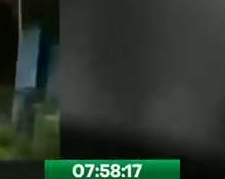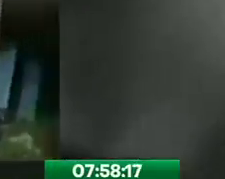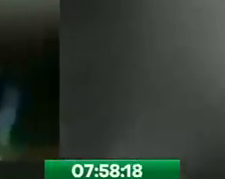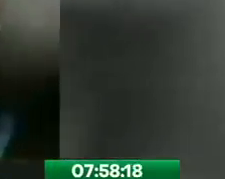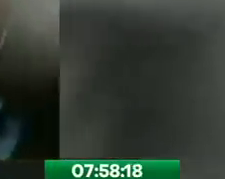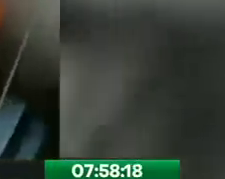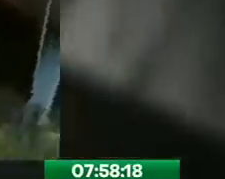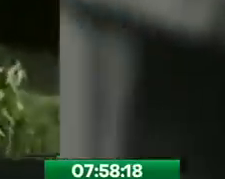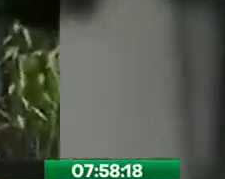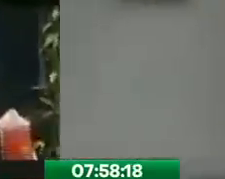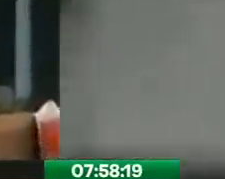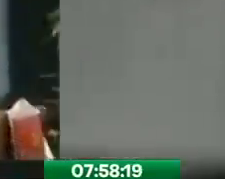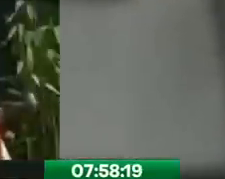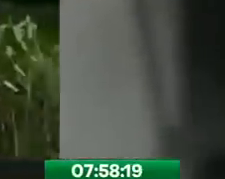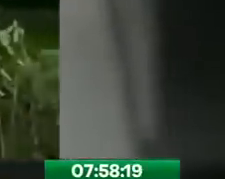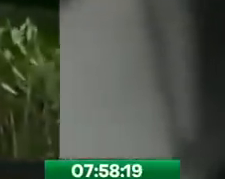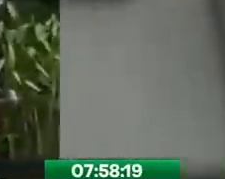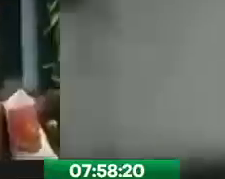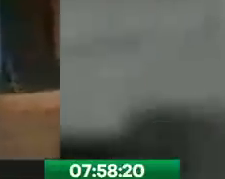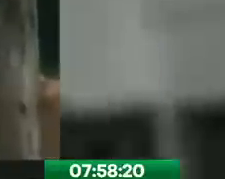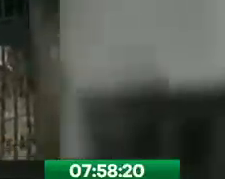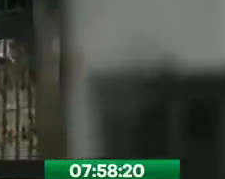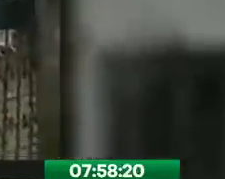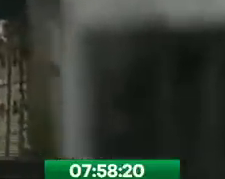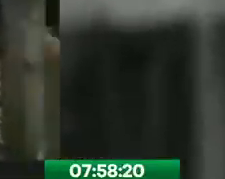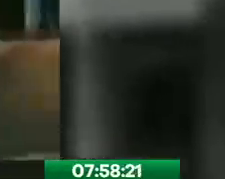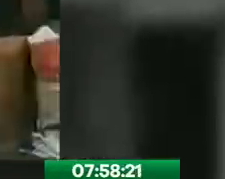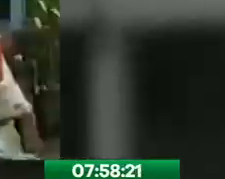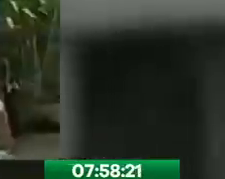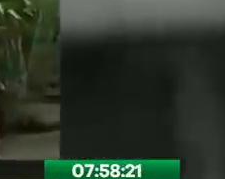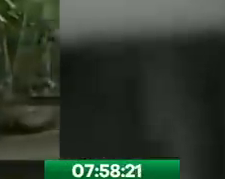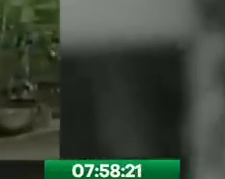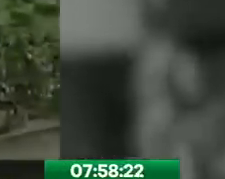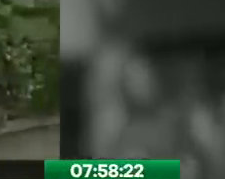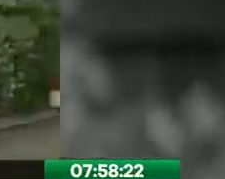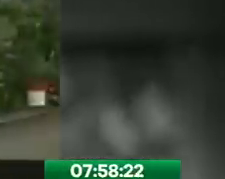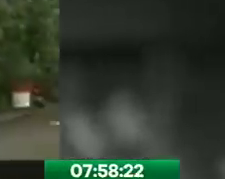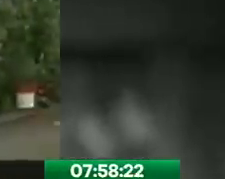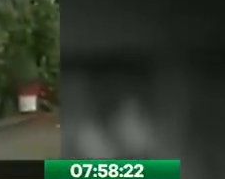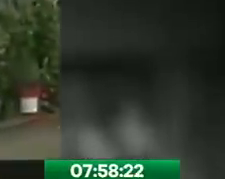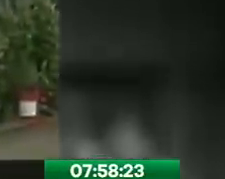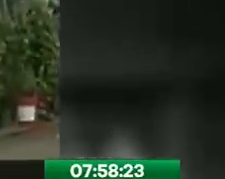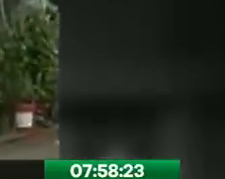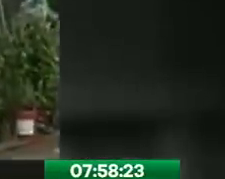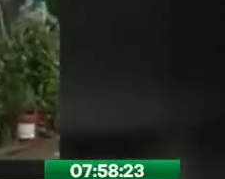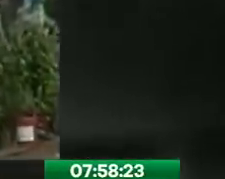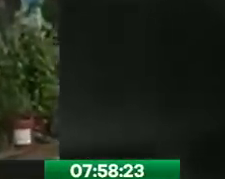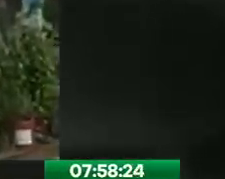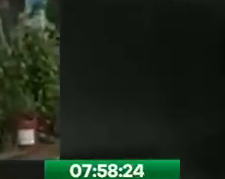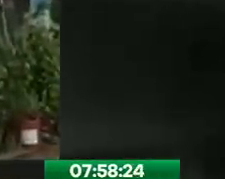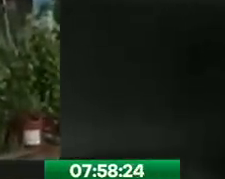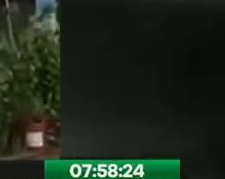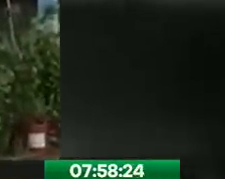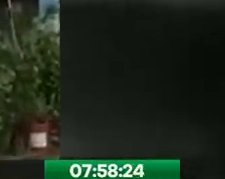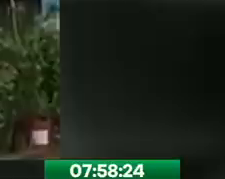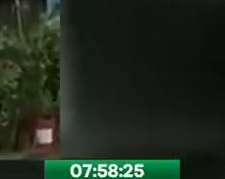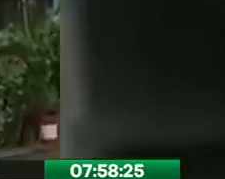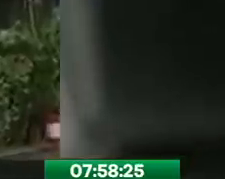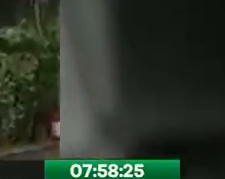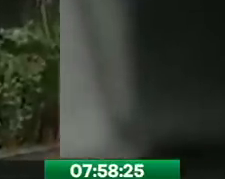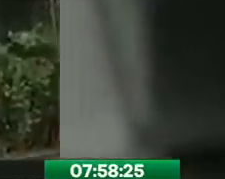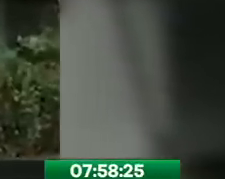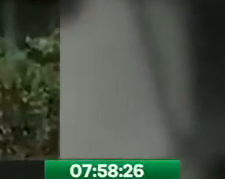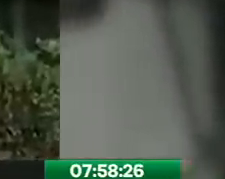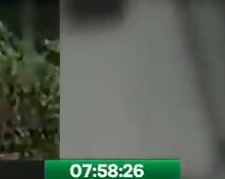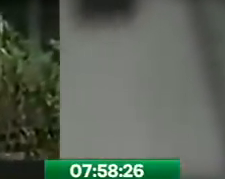recupera con trabajo no deja de ser sin embargo difícil y duro para las personas afectadas porque imagínate aquellos que te cuesta